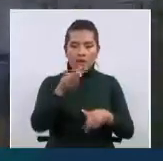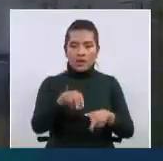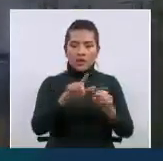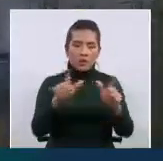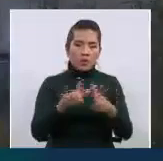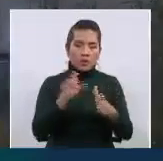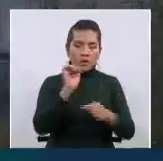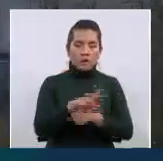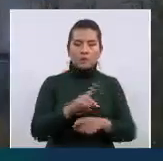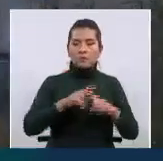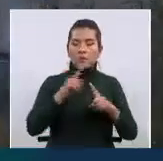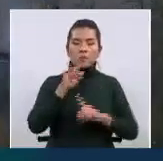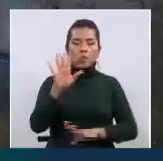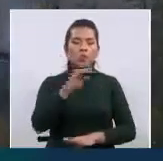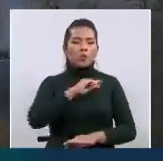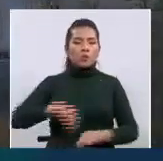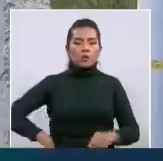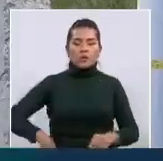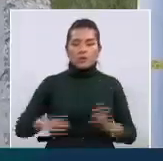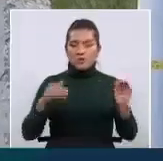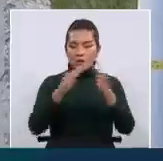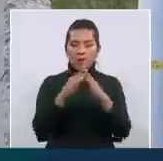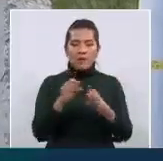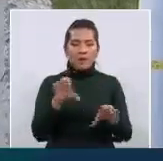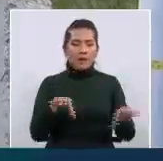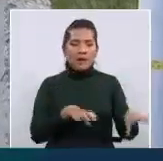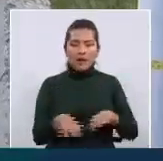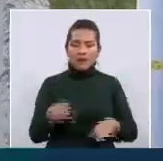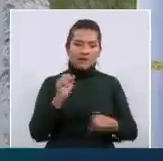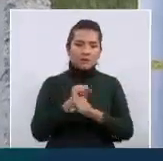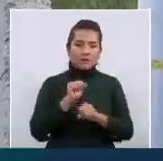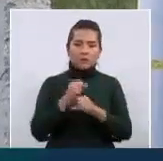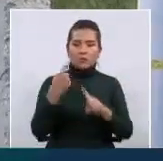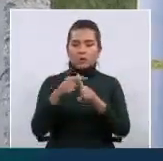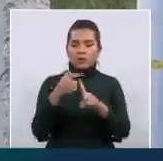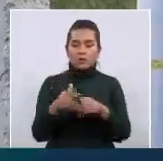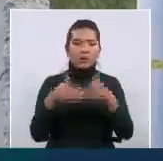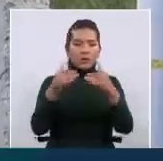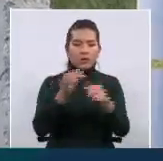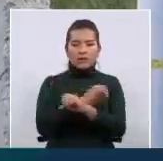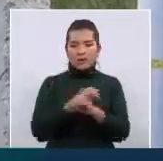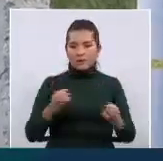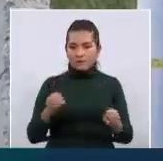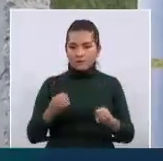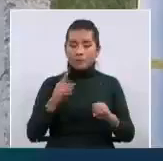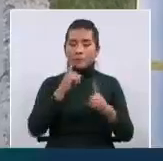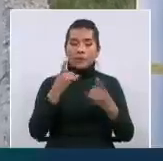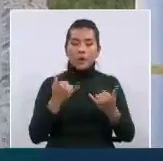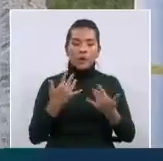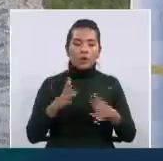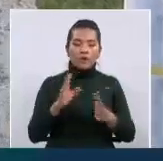que el municipio paseño dejó sin efecto. Tienen que terminar de hacer los pilotes.